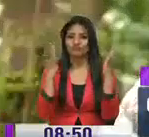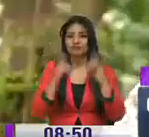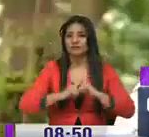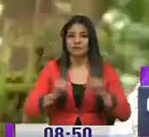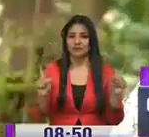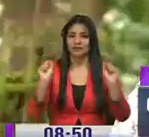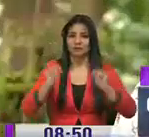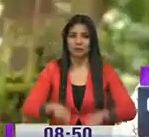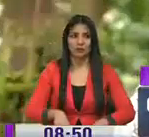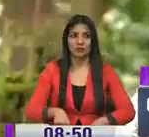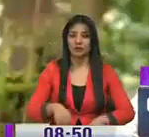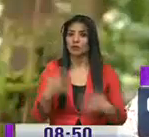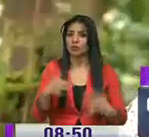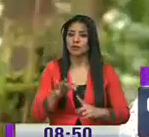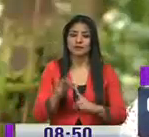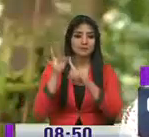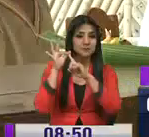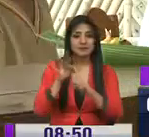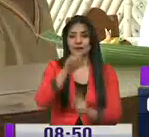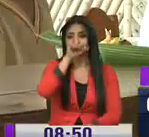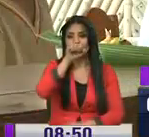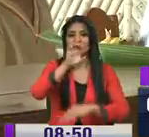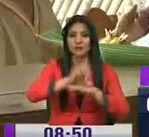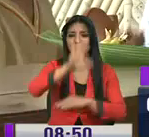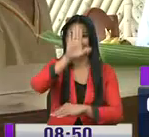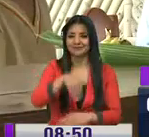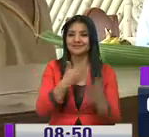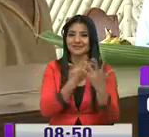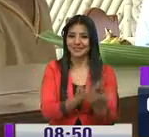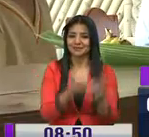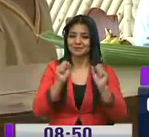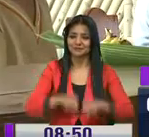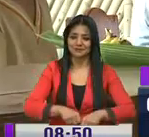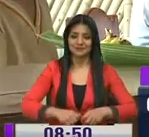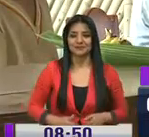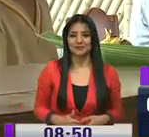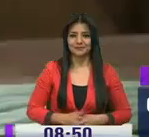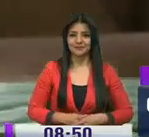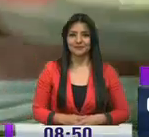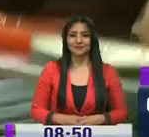que constituyen un tesoro del Ecuador, los espera con los brazos